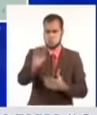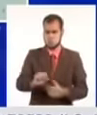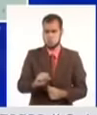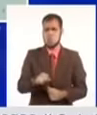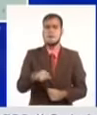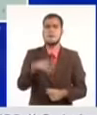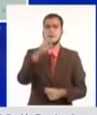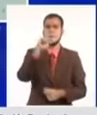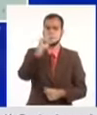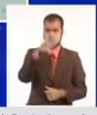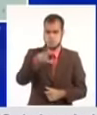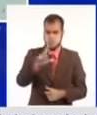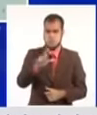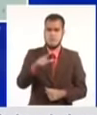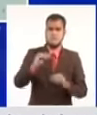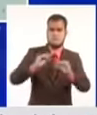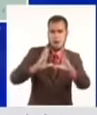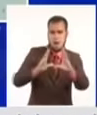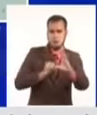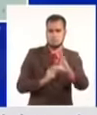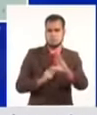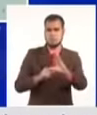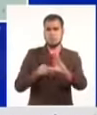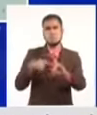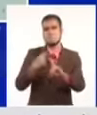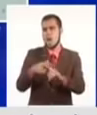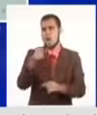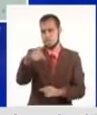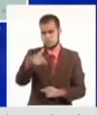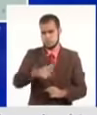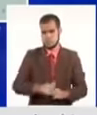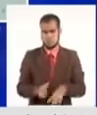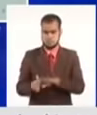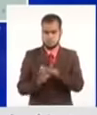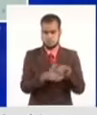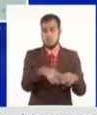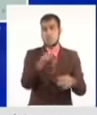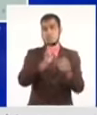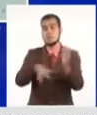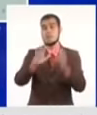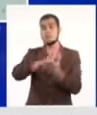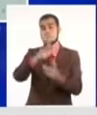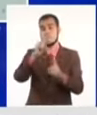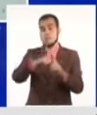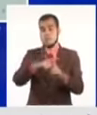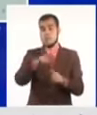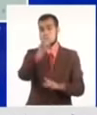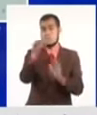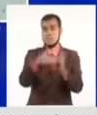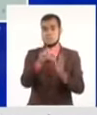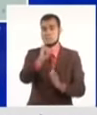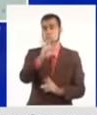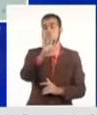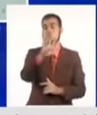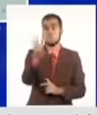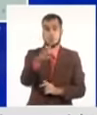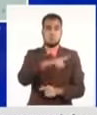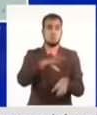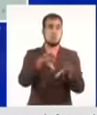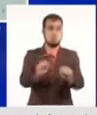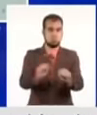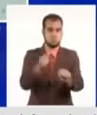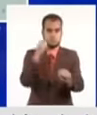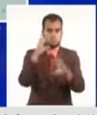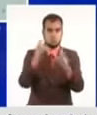Madruga y de Jaruco. Matanzas 2.653 casos, cifra